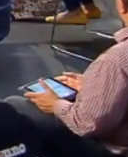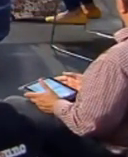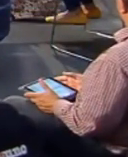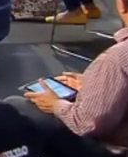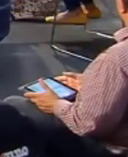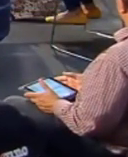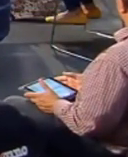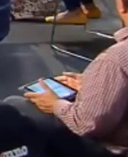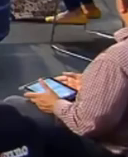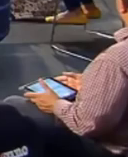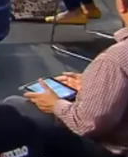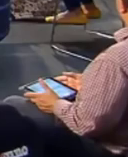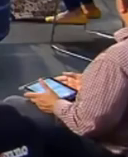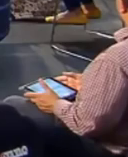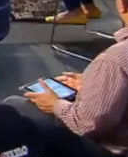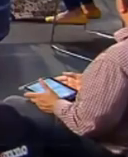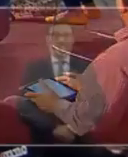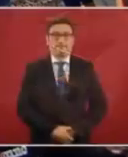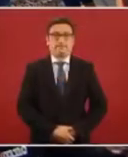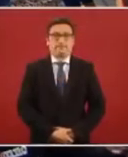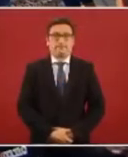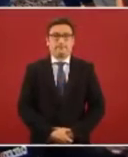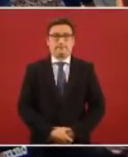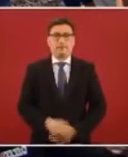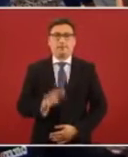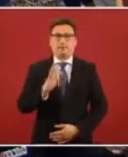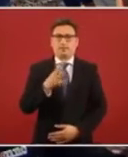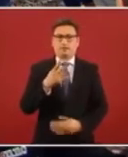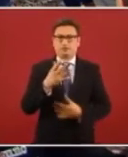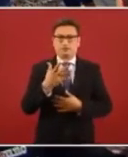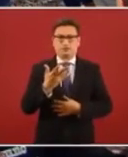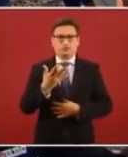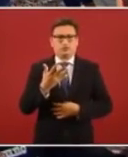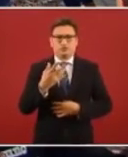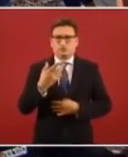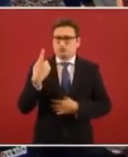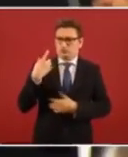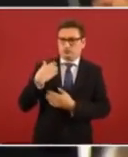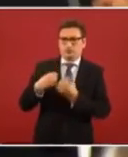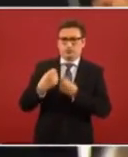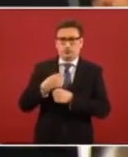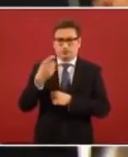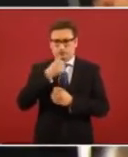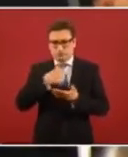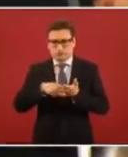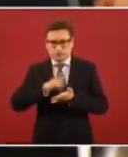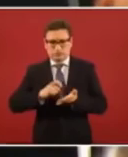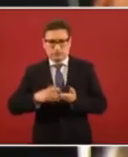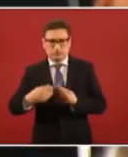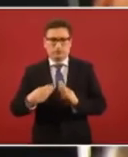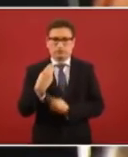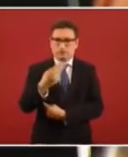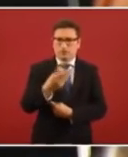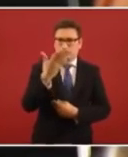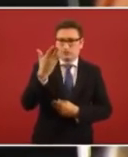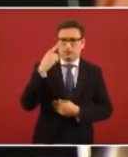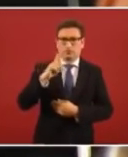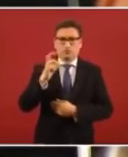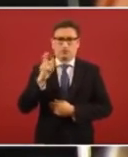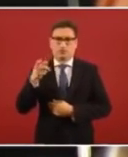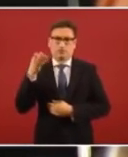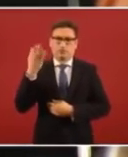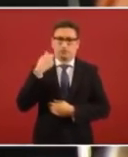Hace más o menos poco más de medio año, entiendo que la señora ya le había dado una carta cuando estaba el juicio del